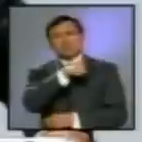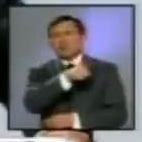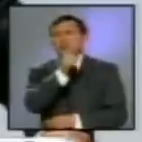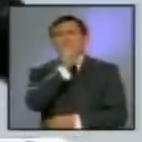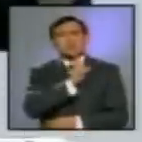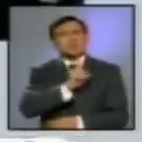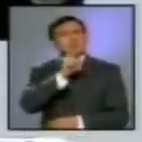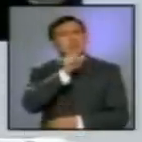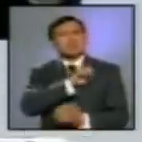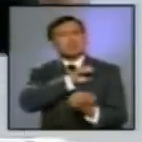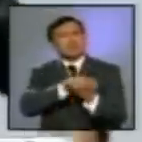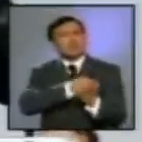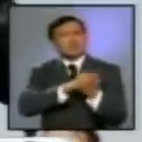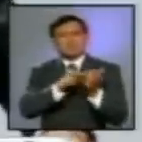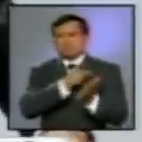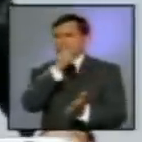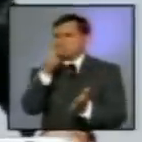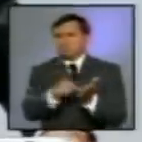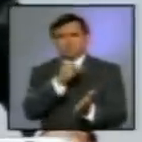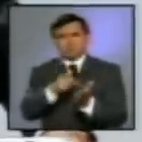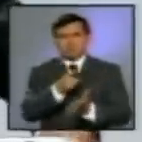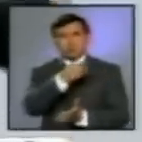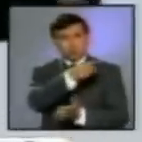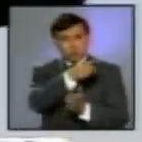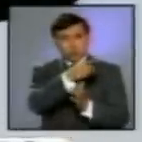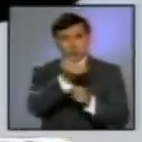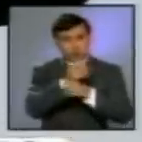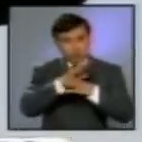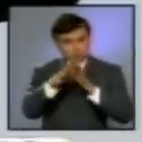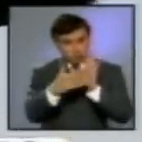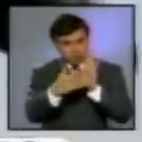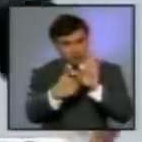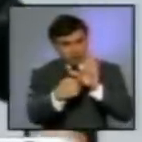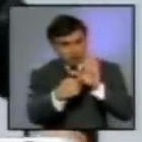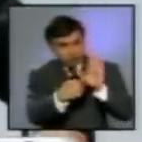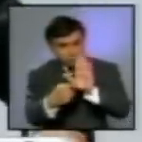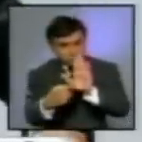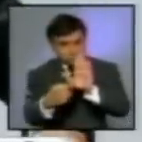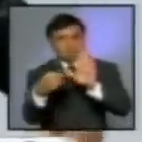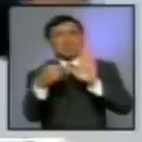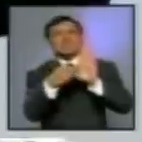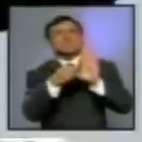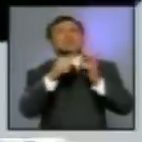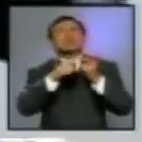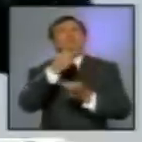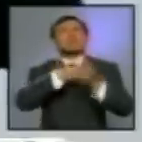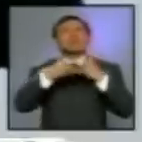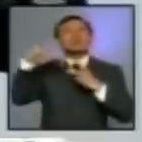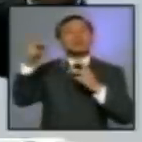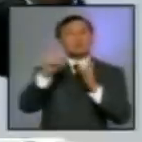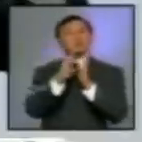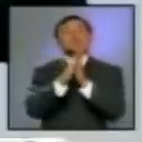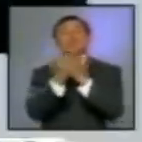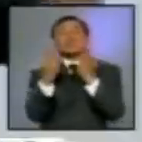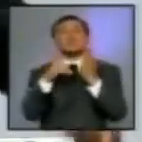manera reiterada. La información que usted ha presentado es de una publicación y de una revista que de manera especulativa y sin